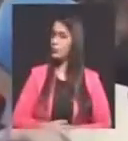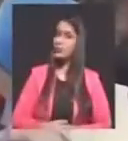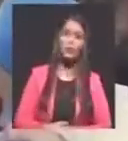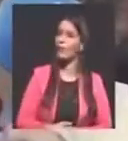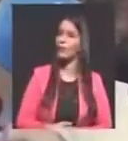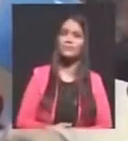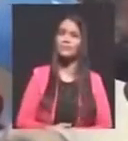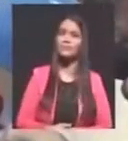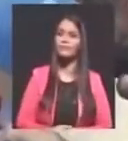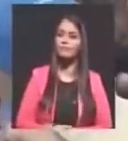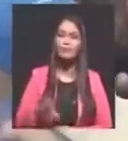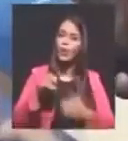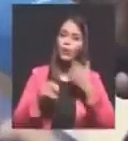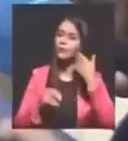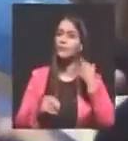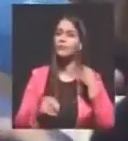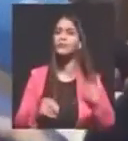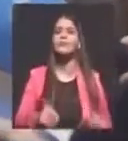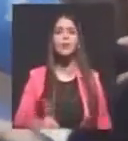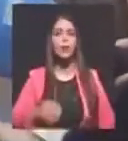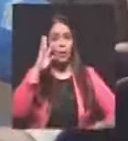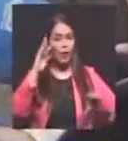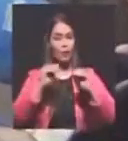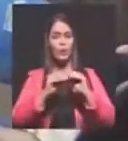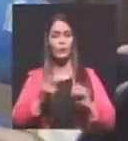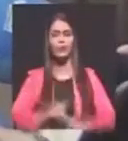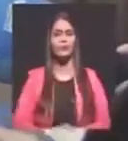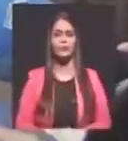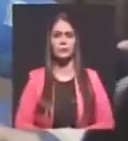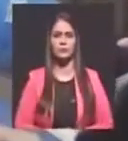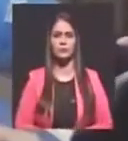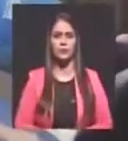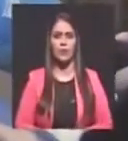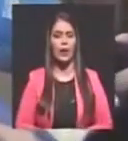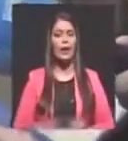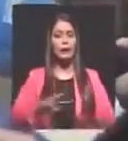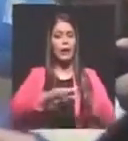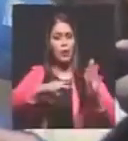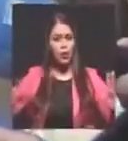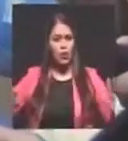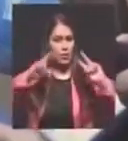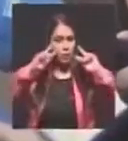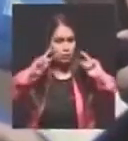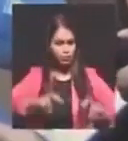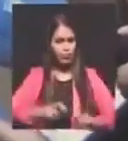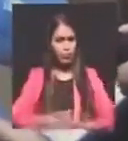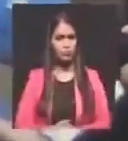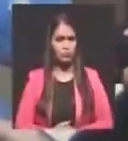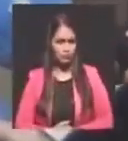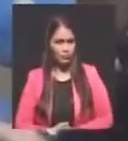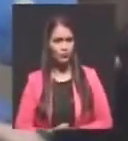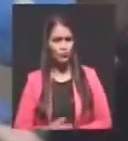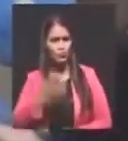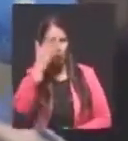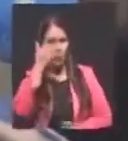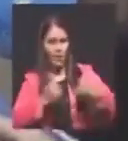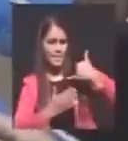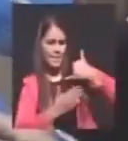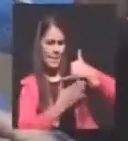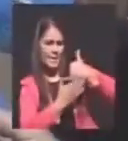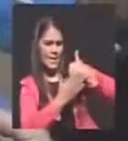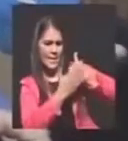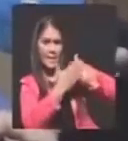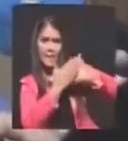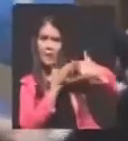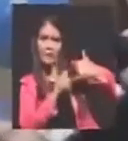Estamos en total desacuerdo que se haga esta reforma de ciencia y tecnología donde los recursos de los departamentos los van a